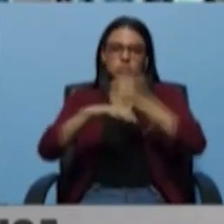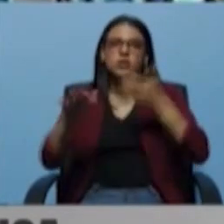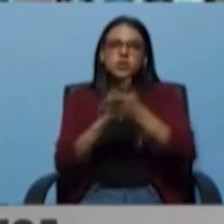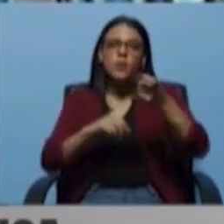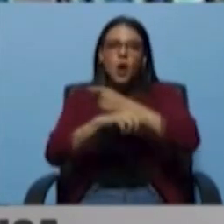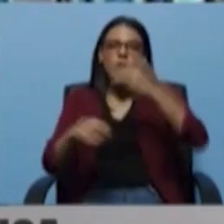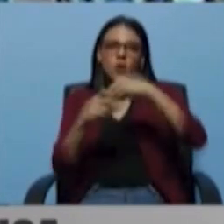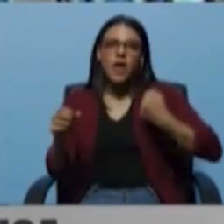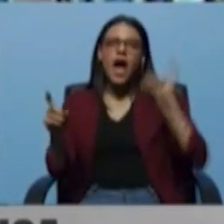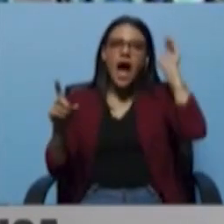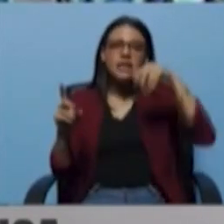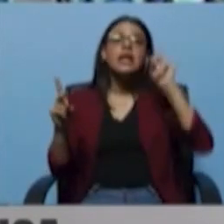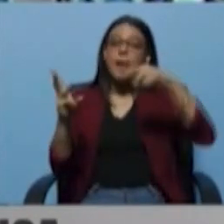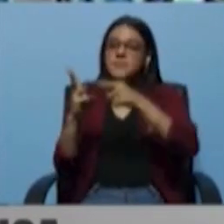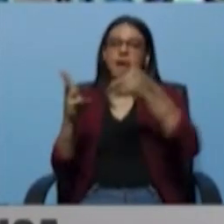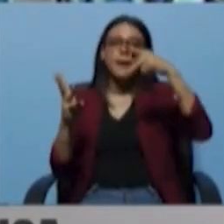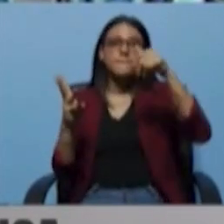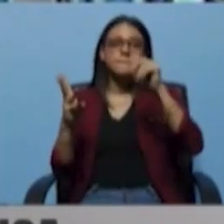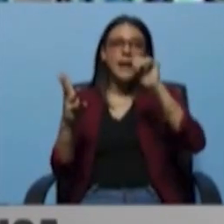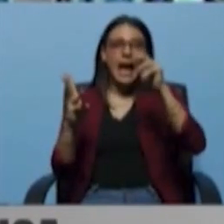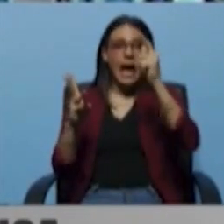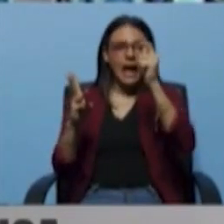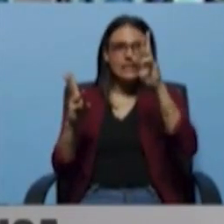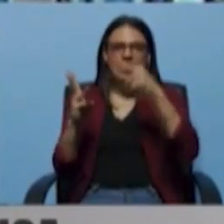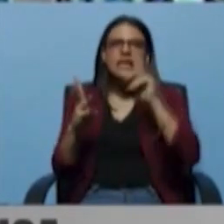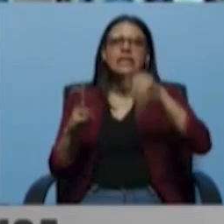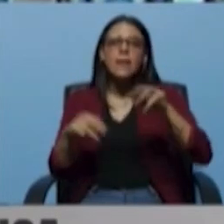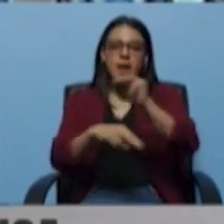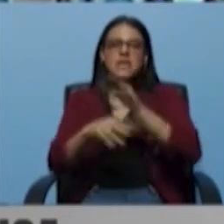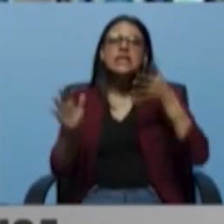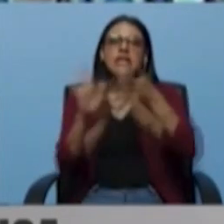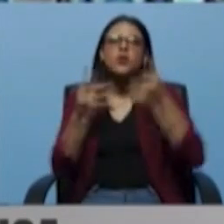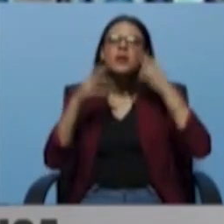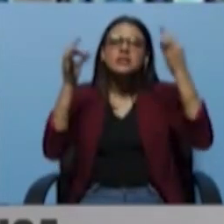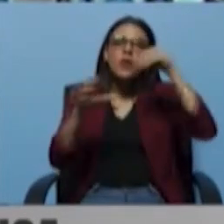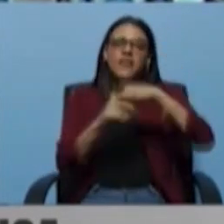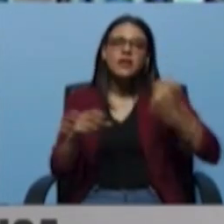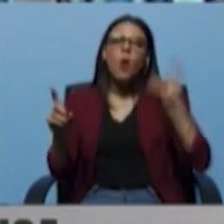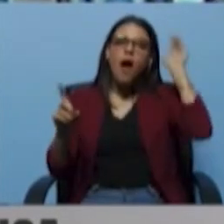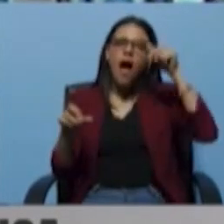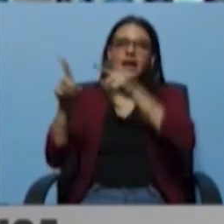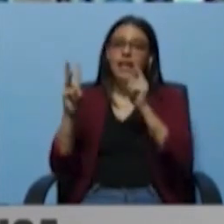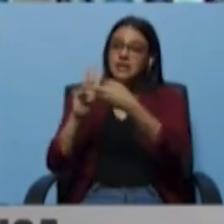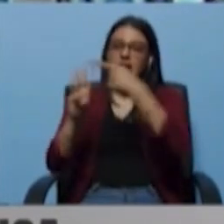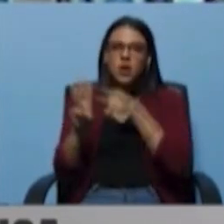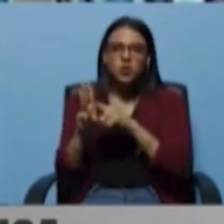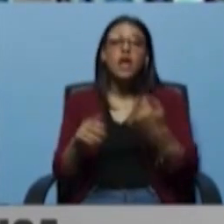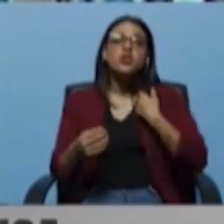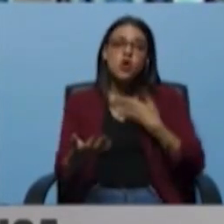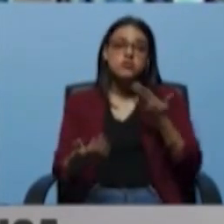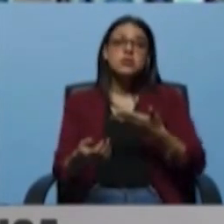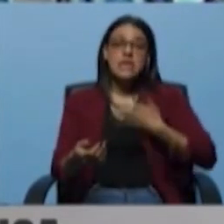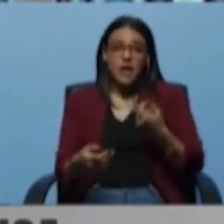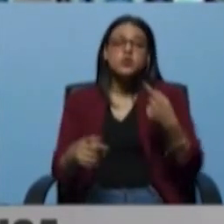y Patricia Burlich, ministra de Seguridad de la Nación Argentina. Quiero entonces destacar como un anuncio importante el